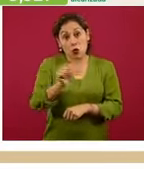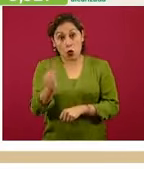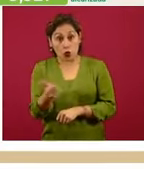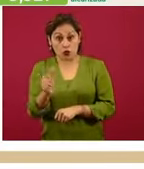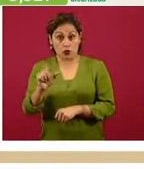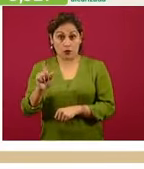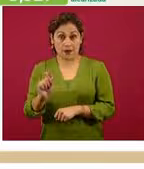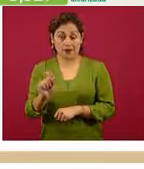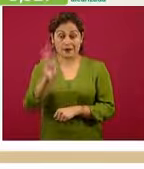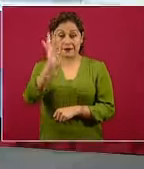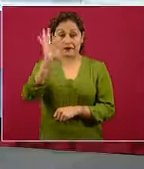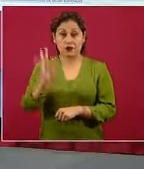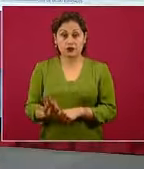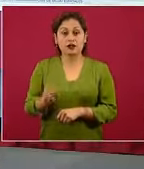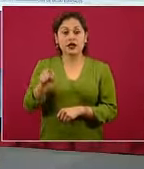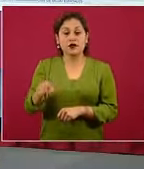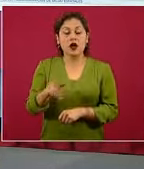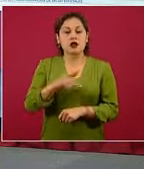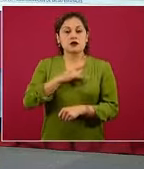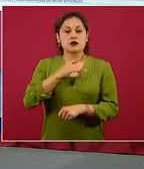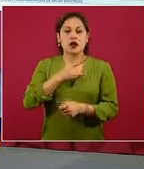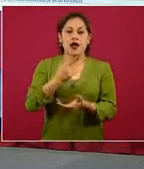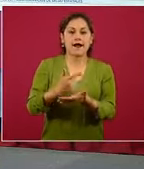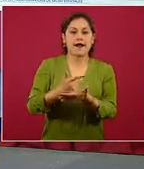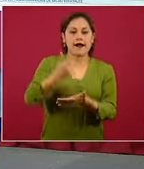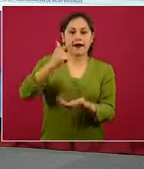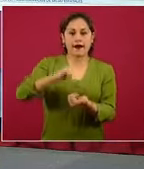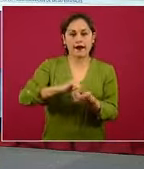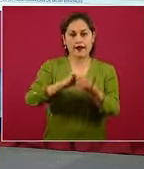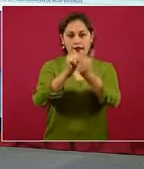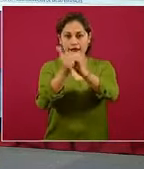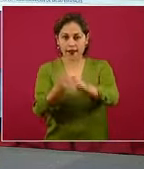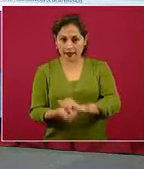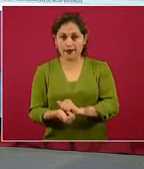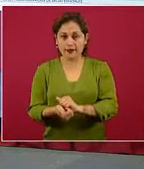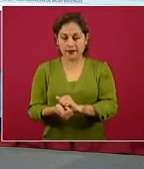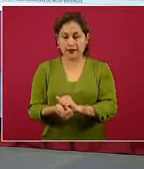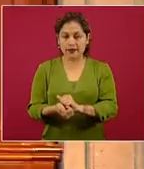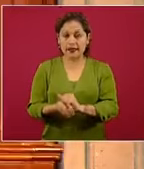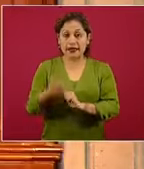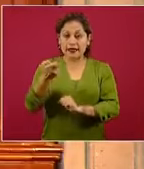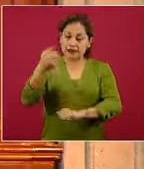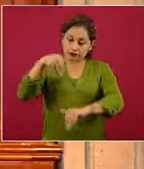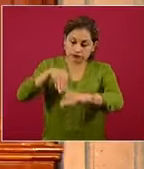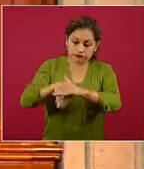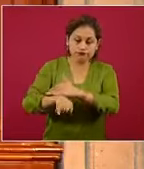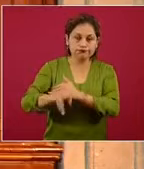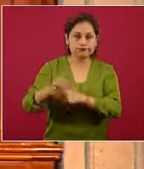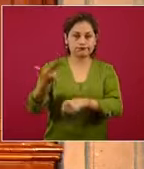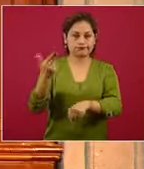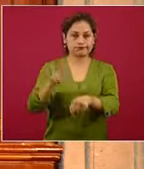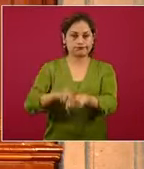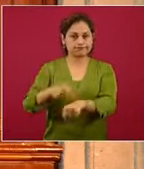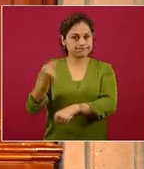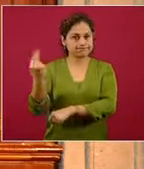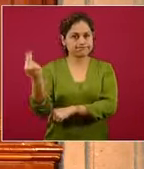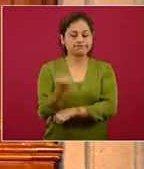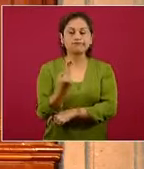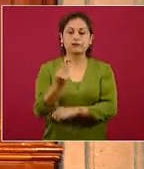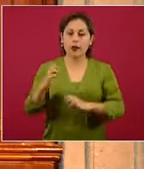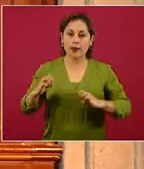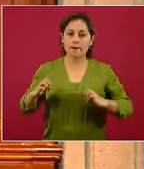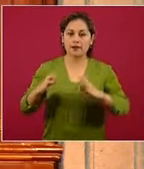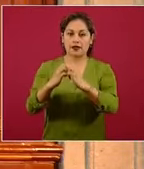presenta signos y síntomas de alarma, desarrolla enfermedad grave, requieren de hospitalización, y dentro de